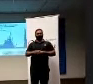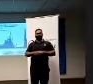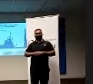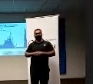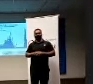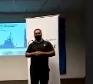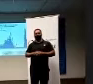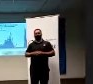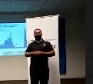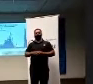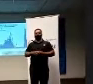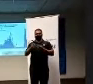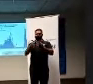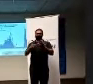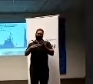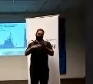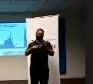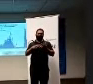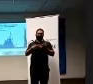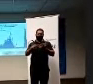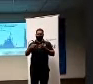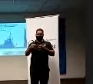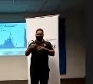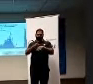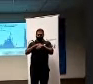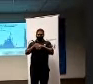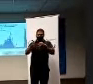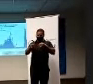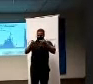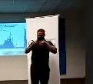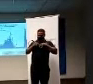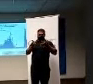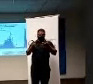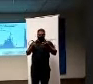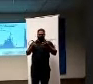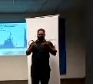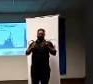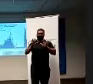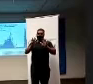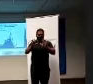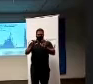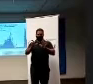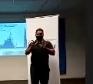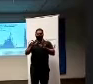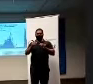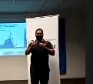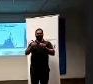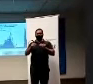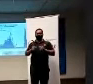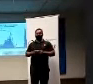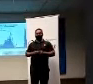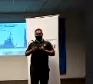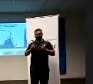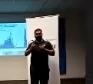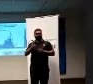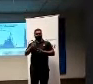el que seguramente conocen, es de la influenza. Por eso siempre se recomienda también que nos vacunemos contra la influenza, porque